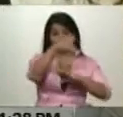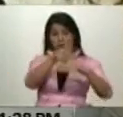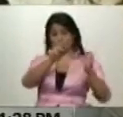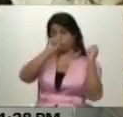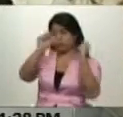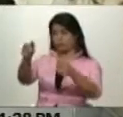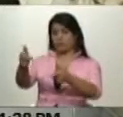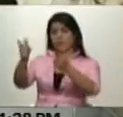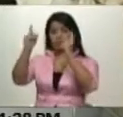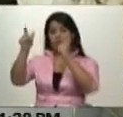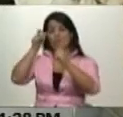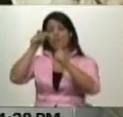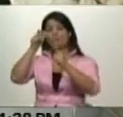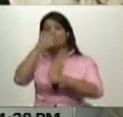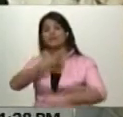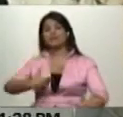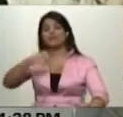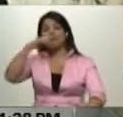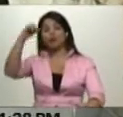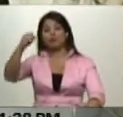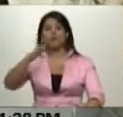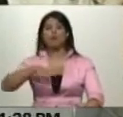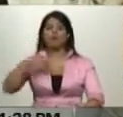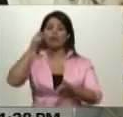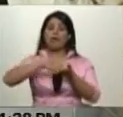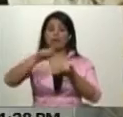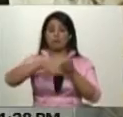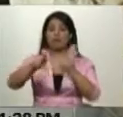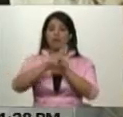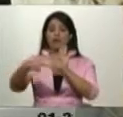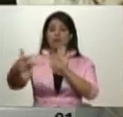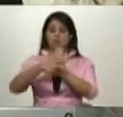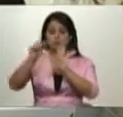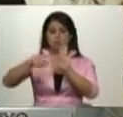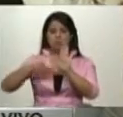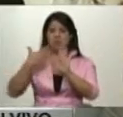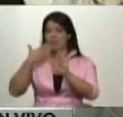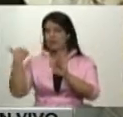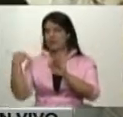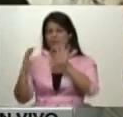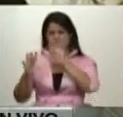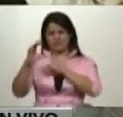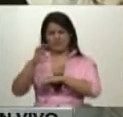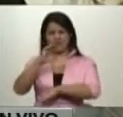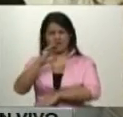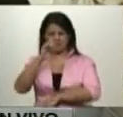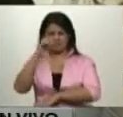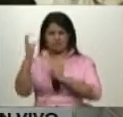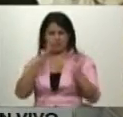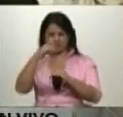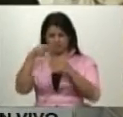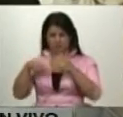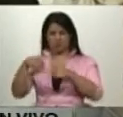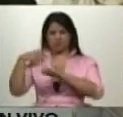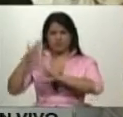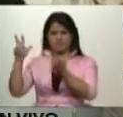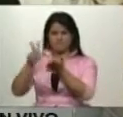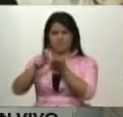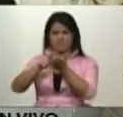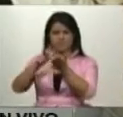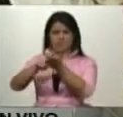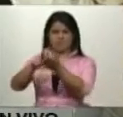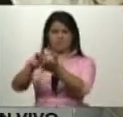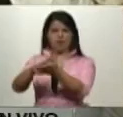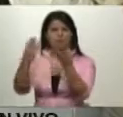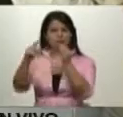otorgó al presidente Nicolás Maduro el 15 de marzo de este año y que ha venido ya el presidente aprobando a lo largo de estos